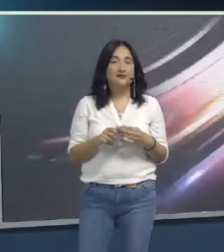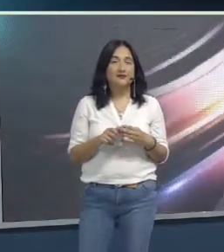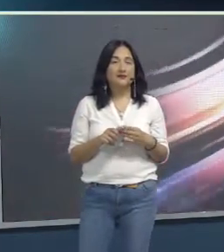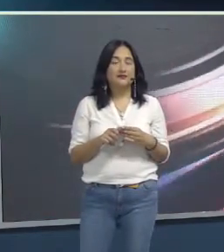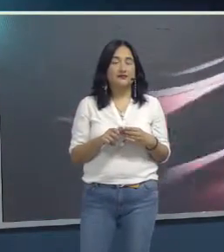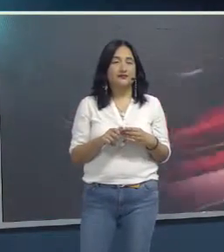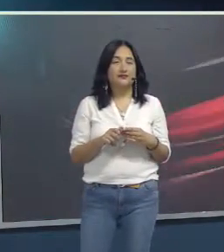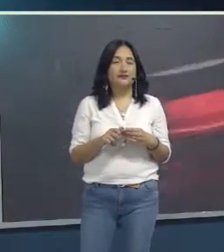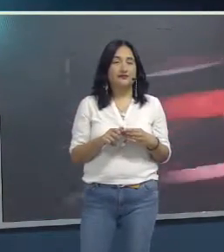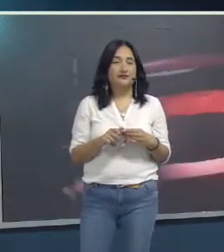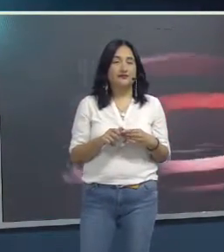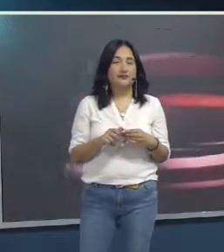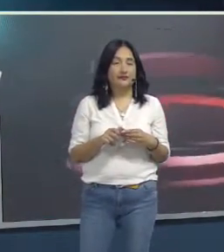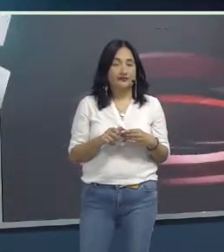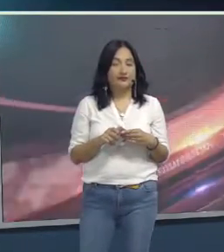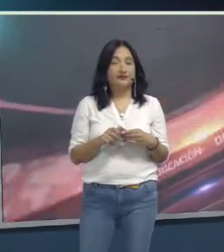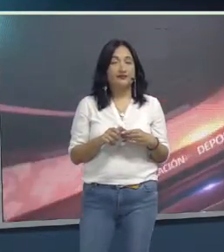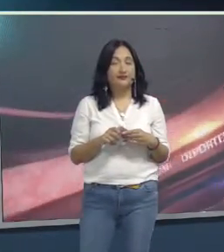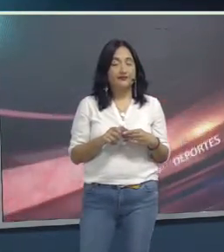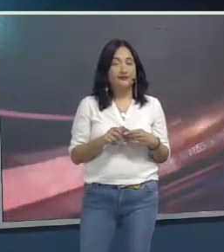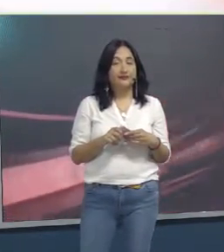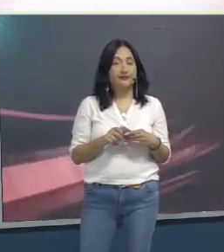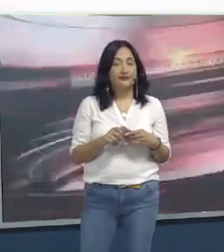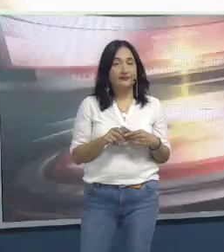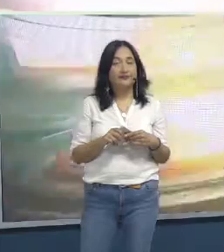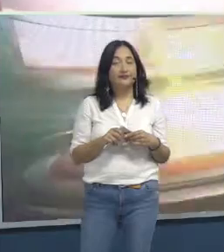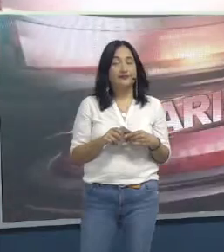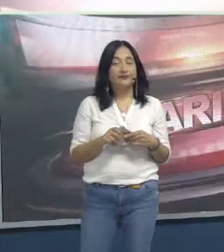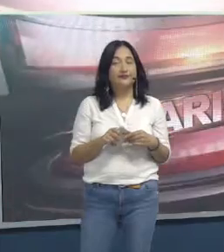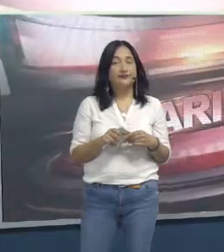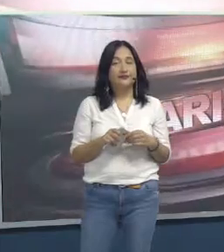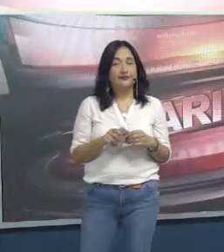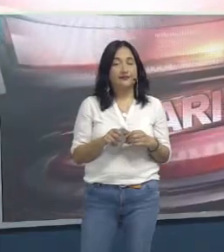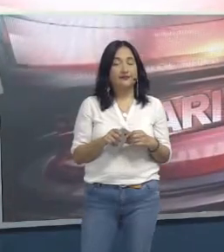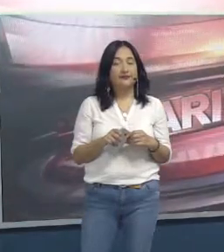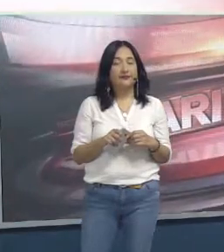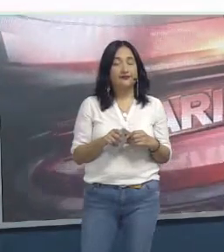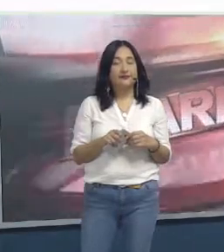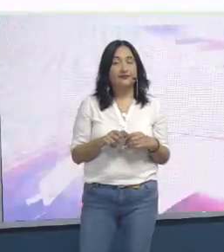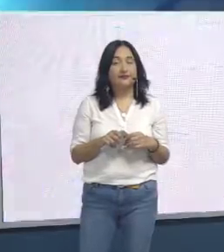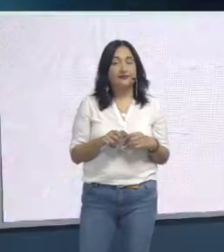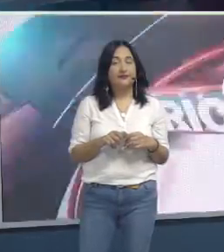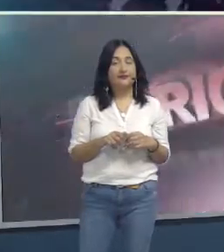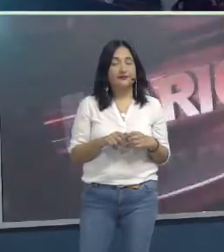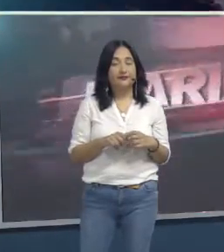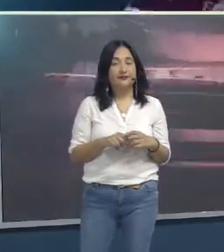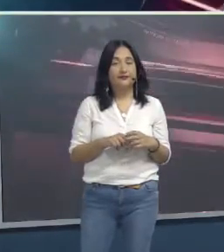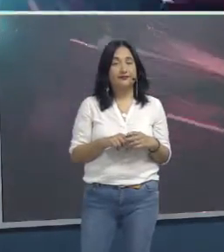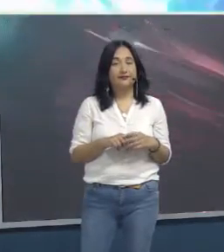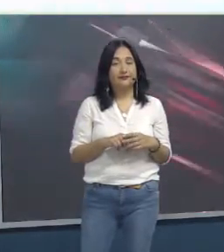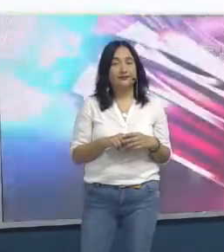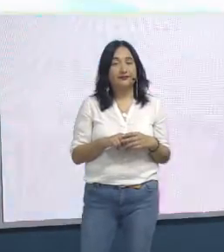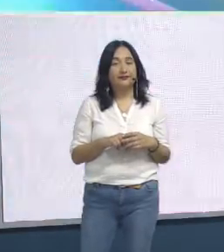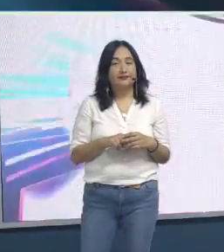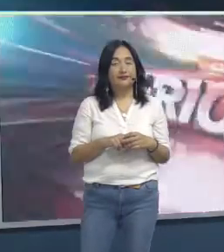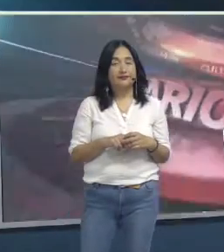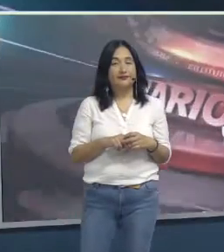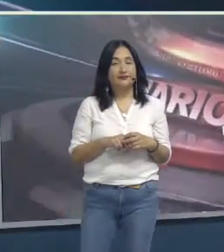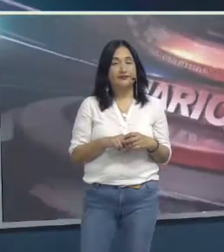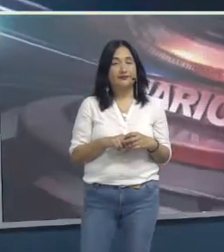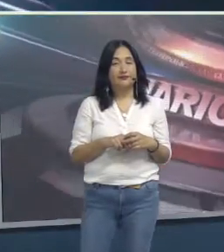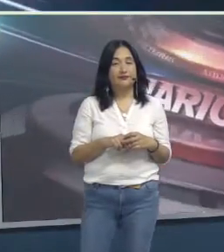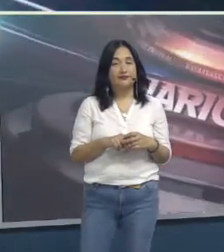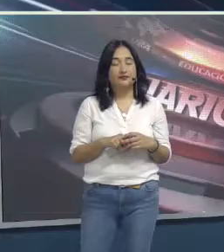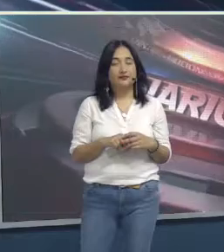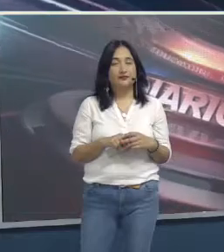Eso se está estudiando en el comité de crisis, como se ha estudiado cada medida que se ha ido tomando, como se analizó el volver a